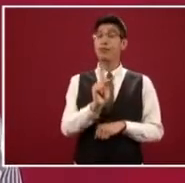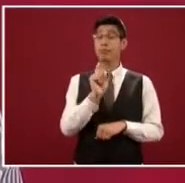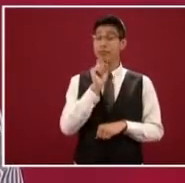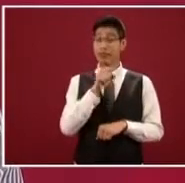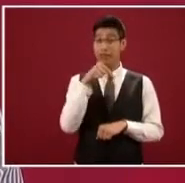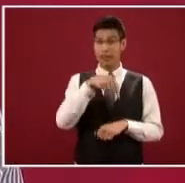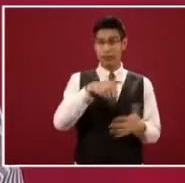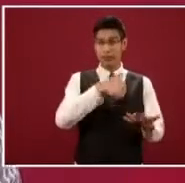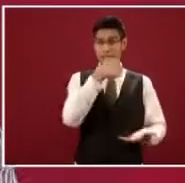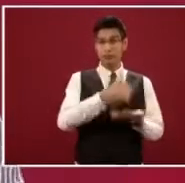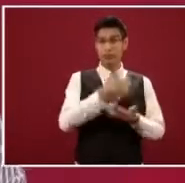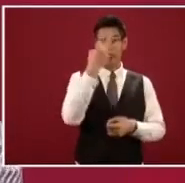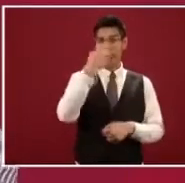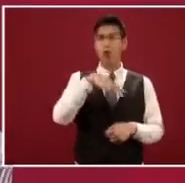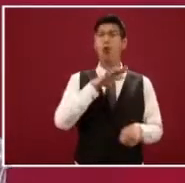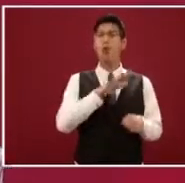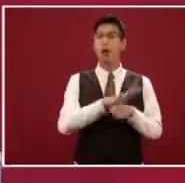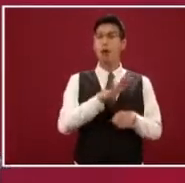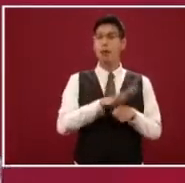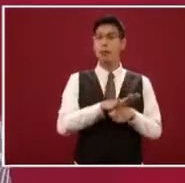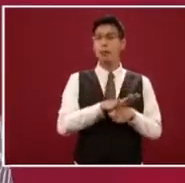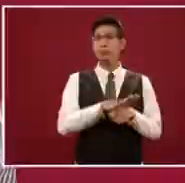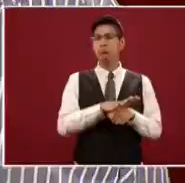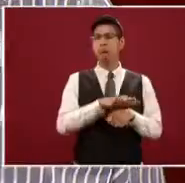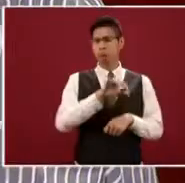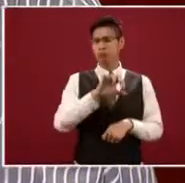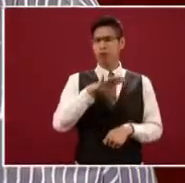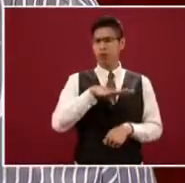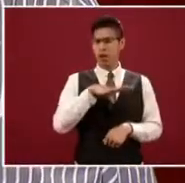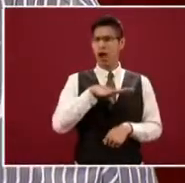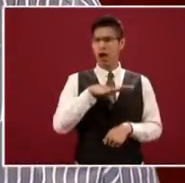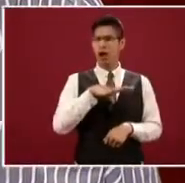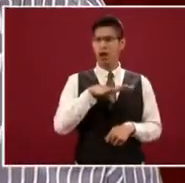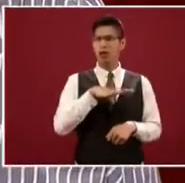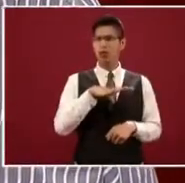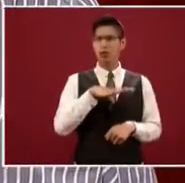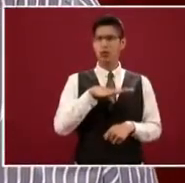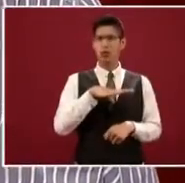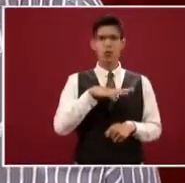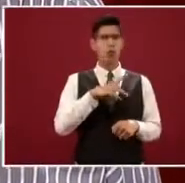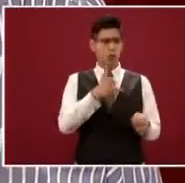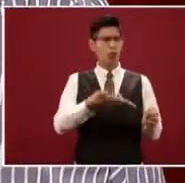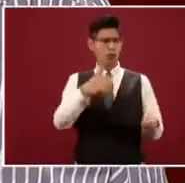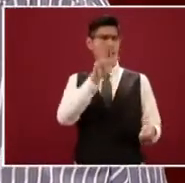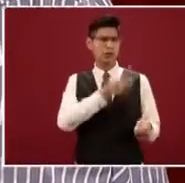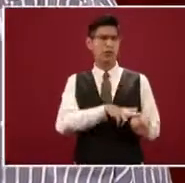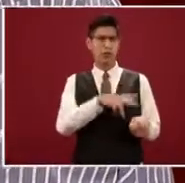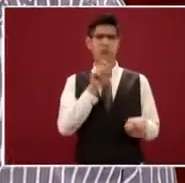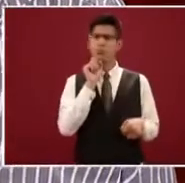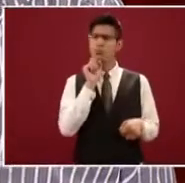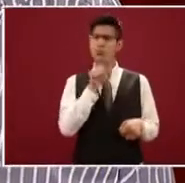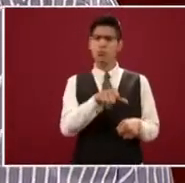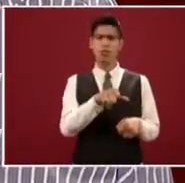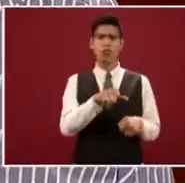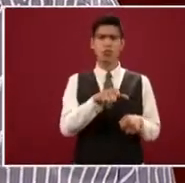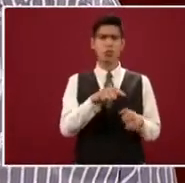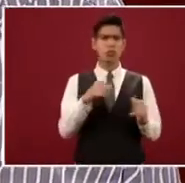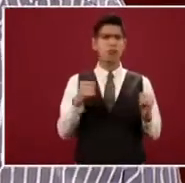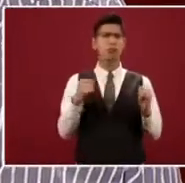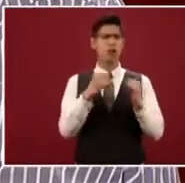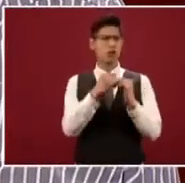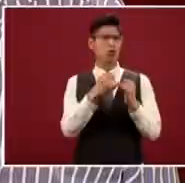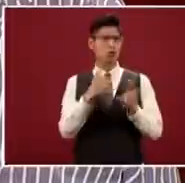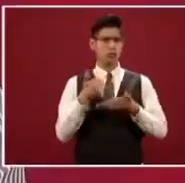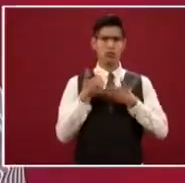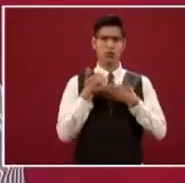la zona en donde existe la mayor disponibilidad de hospitales y de unidades especializadas de